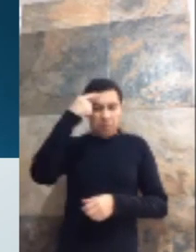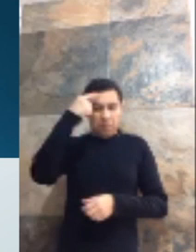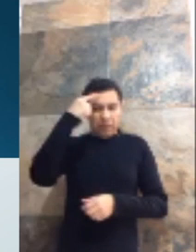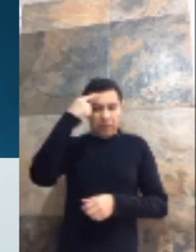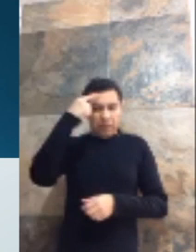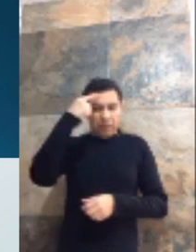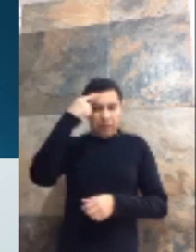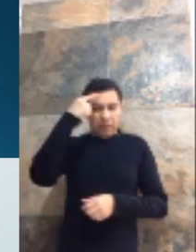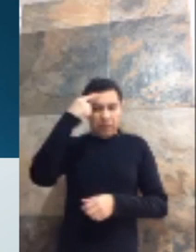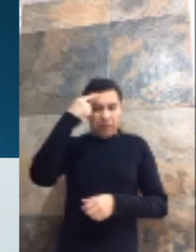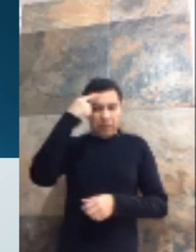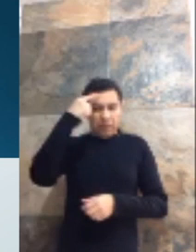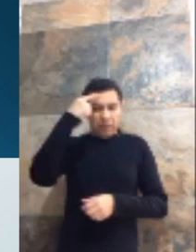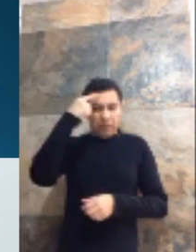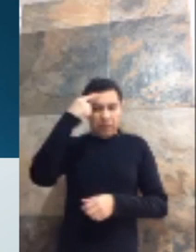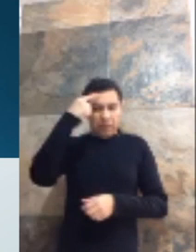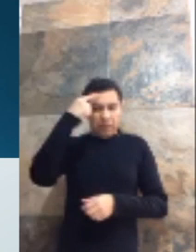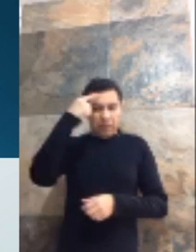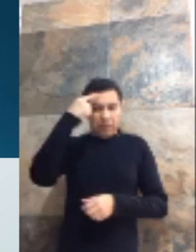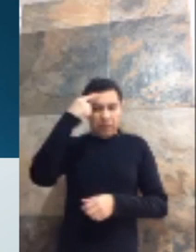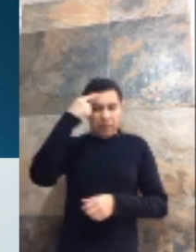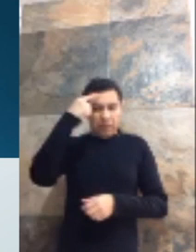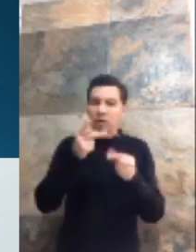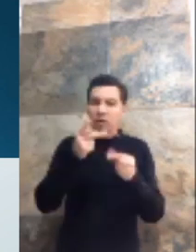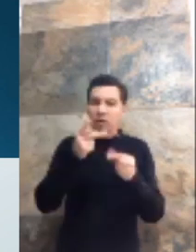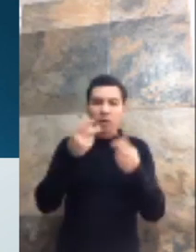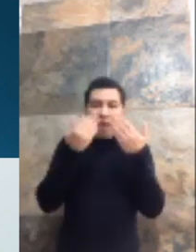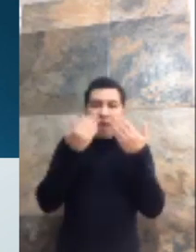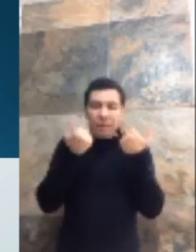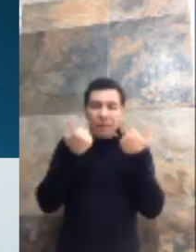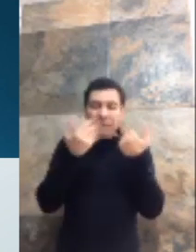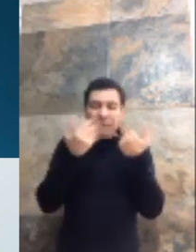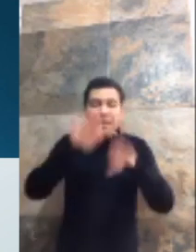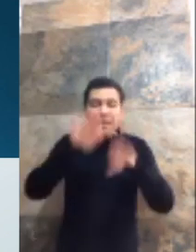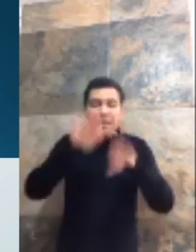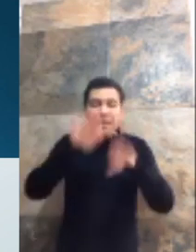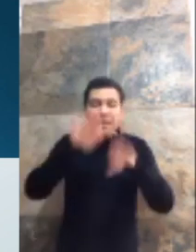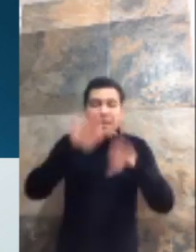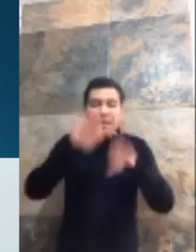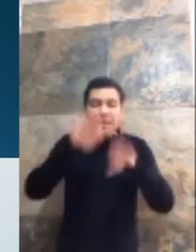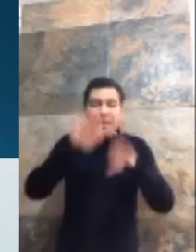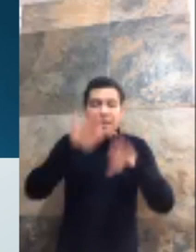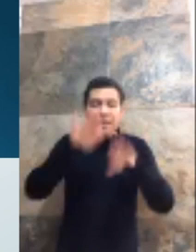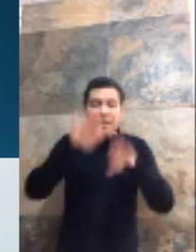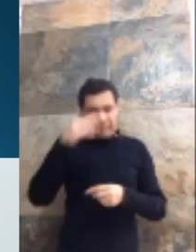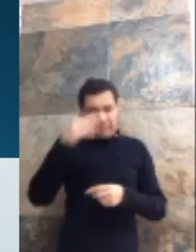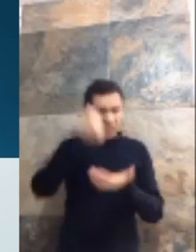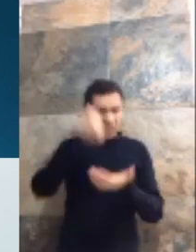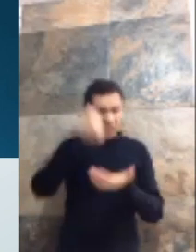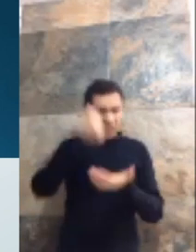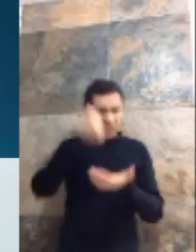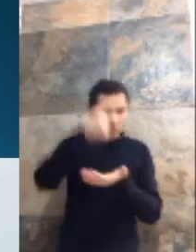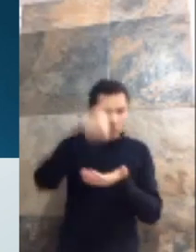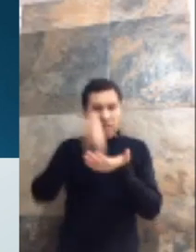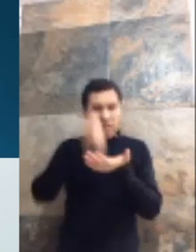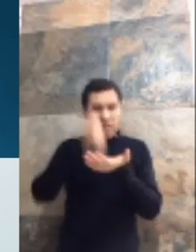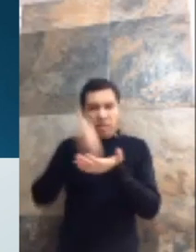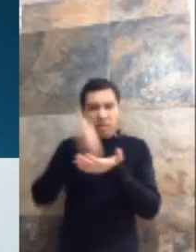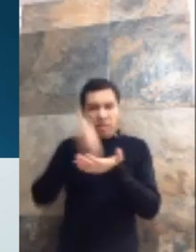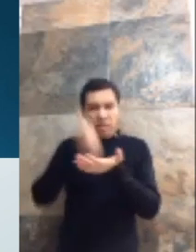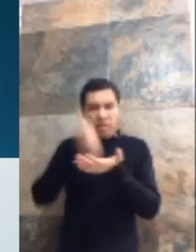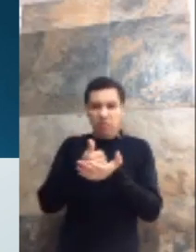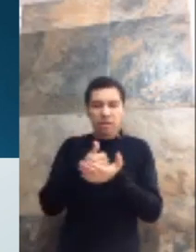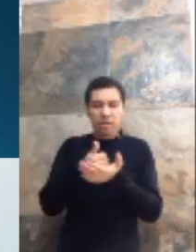lo que vamos a tener que hacer, lo que nos va a ocurrir es que cada vez que tengamos una situación similar, vamos a estar